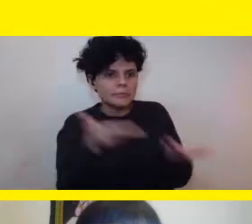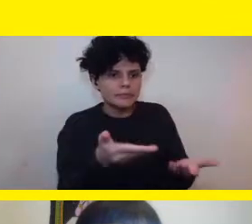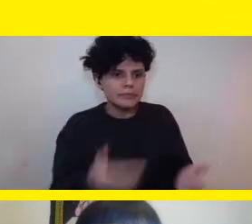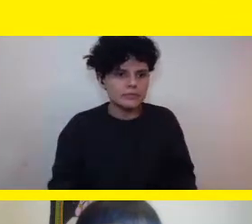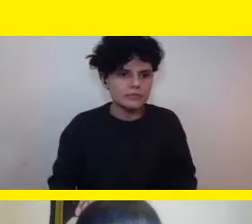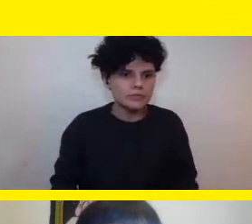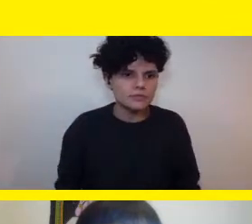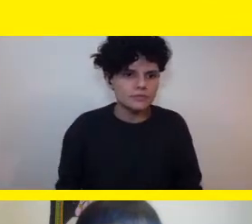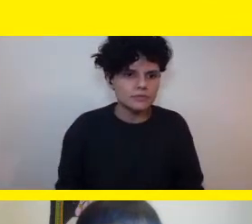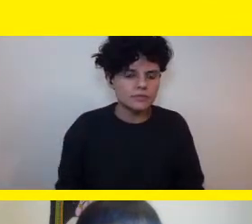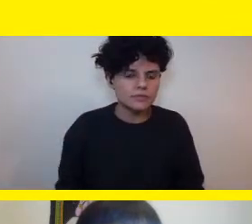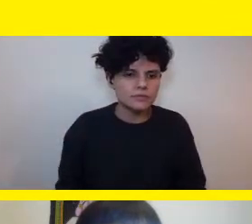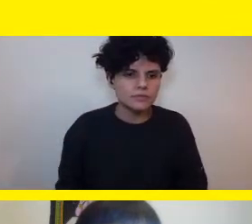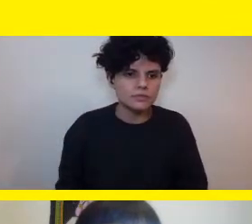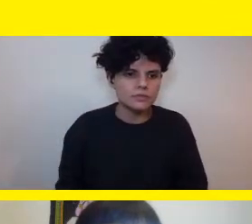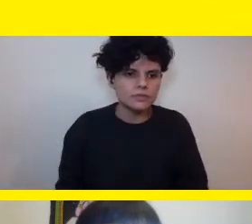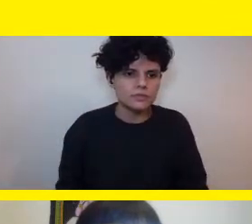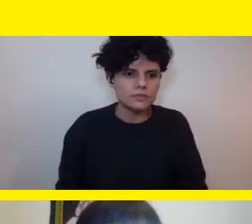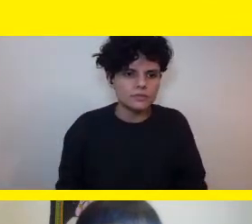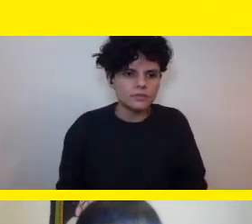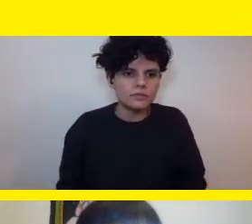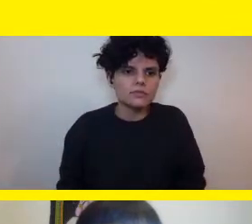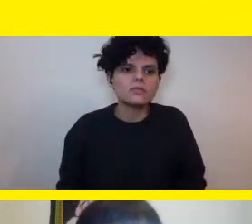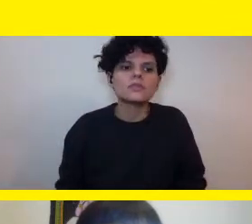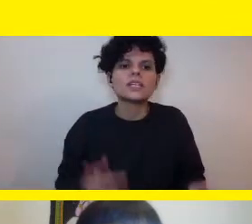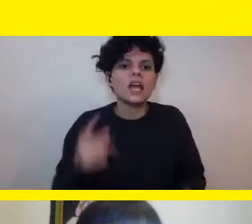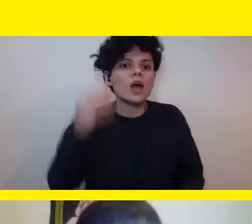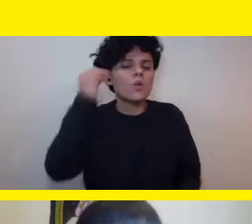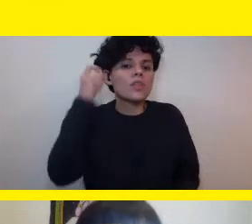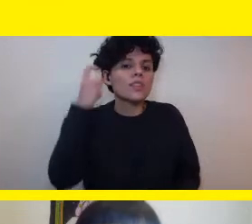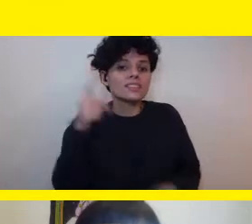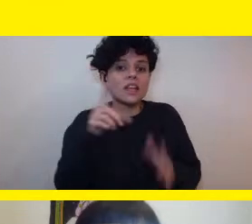el documental Aide y el pez volador,